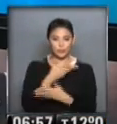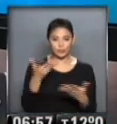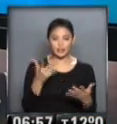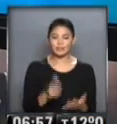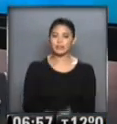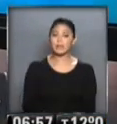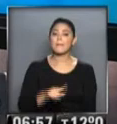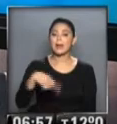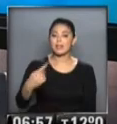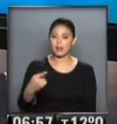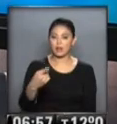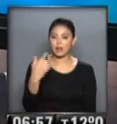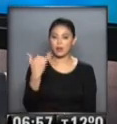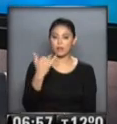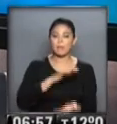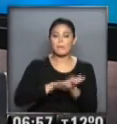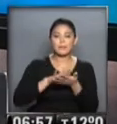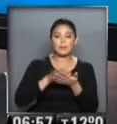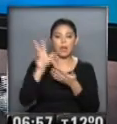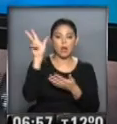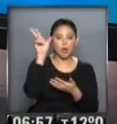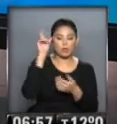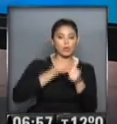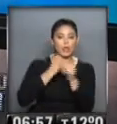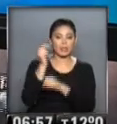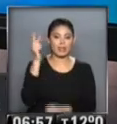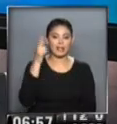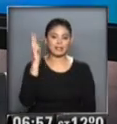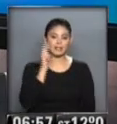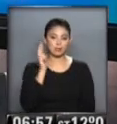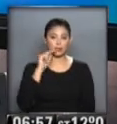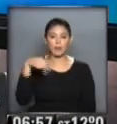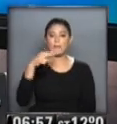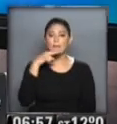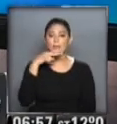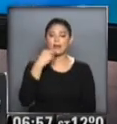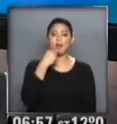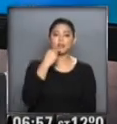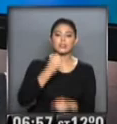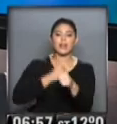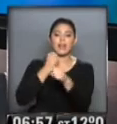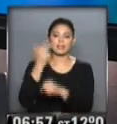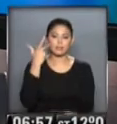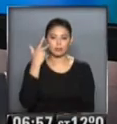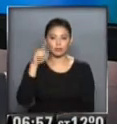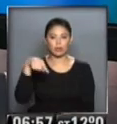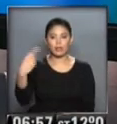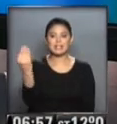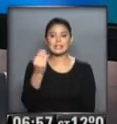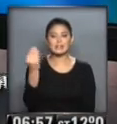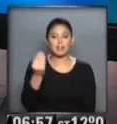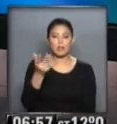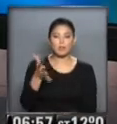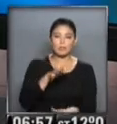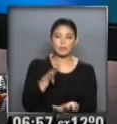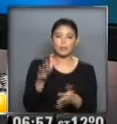Cari, para mañana 8:19, el viernes 11:18, el sábado